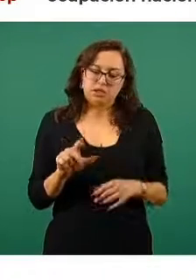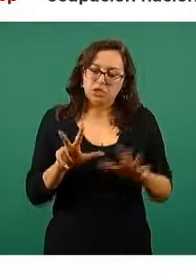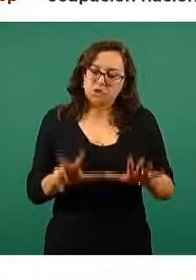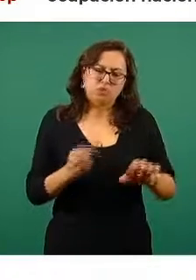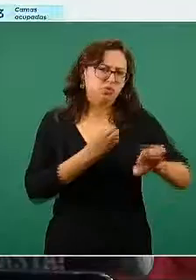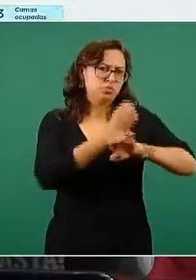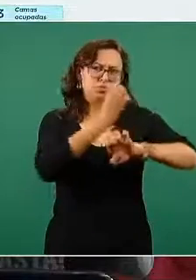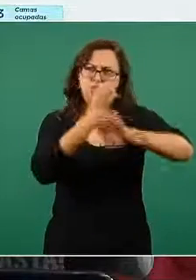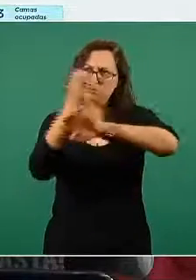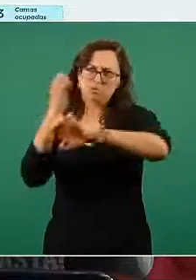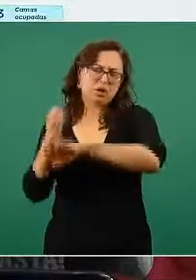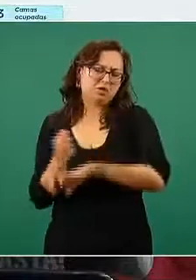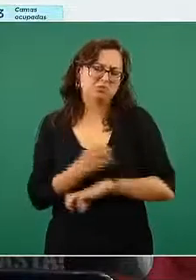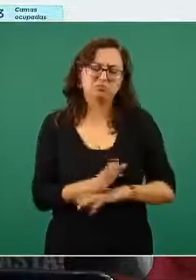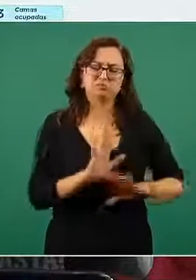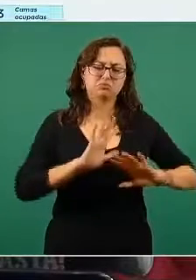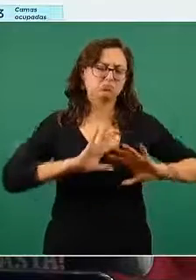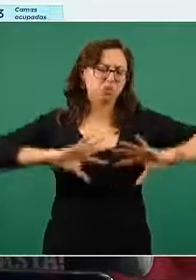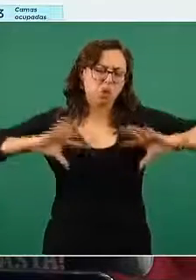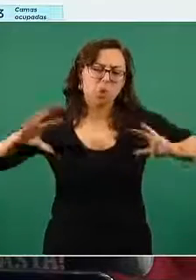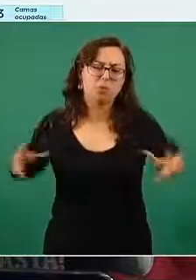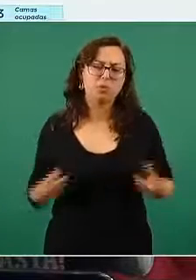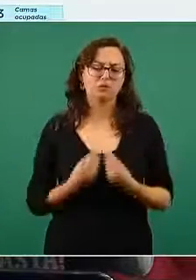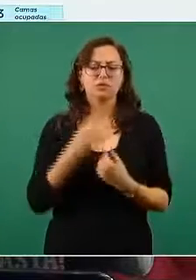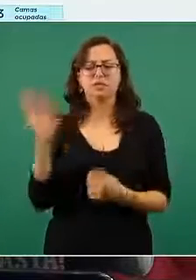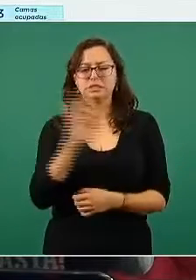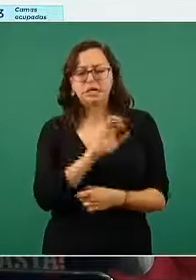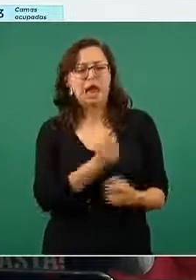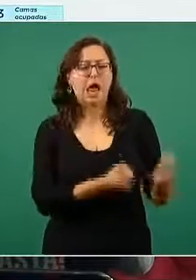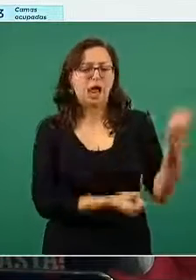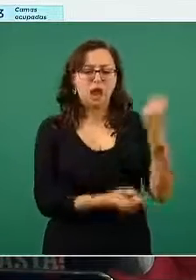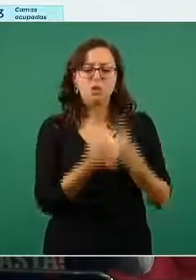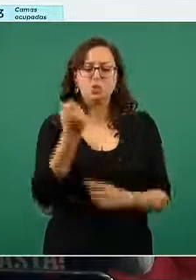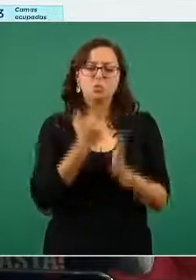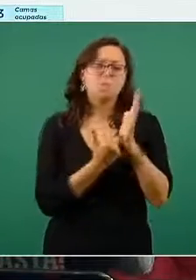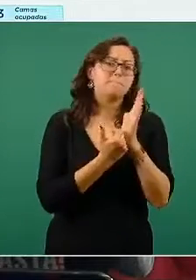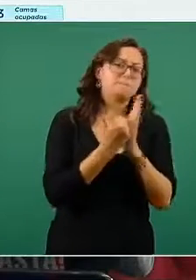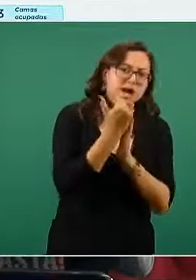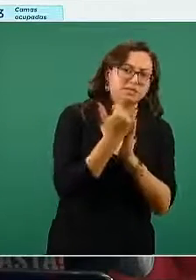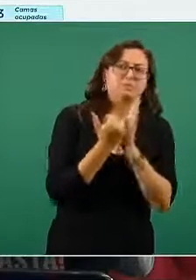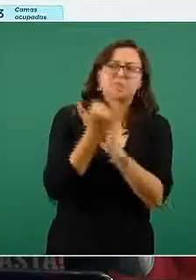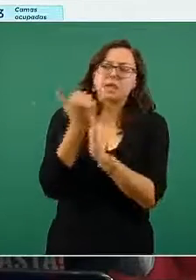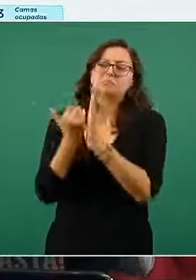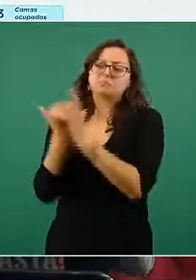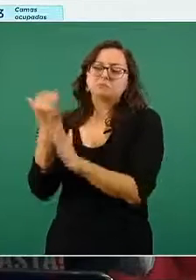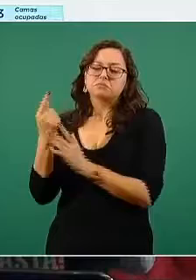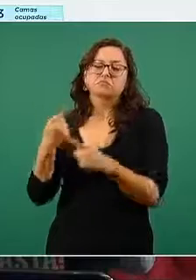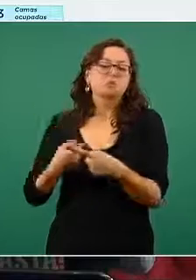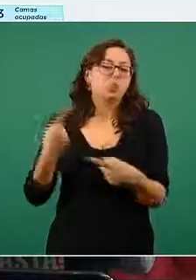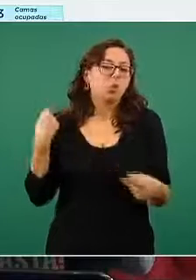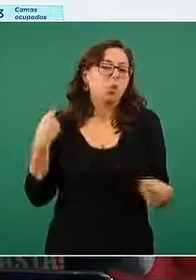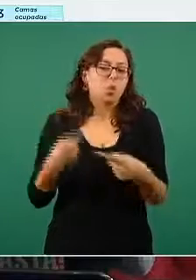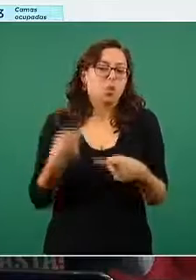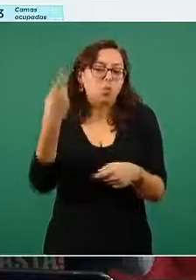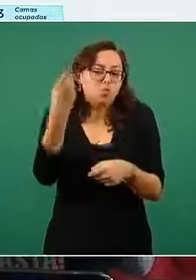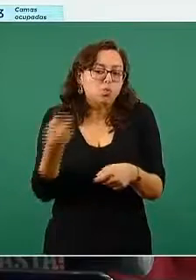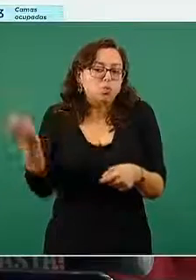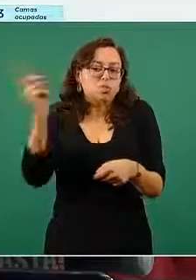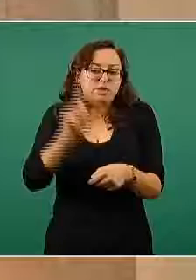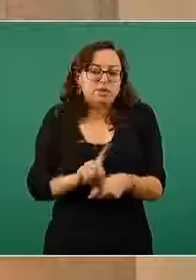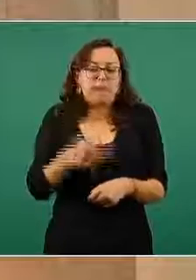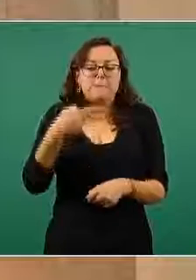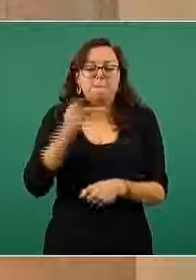que de seguro algunas de ellas tuvieron algunos incrementos muy ligeros en las últimas 24 horas, pero para la